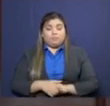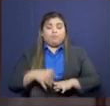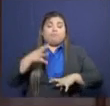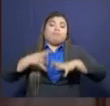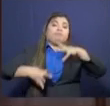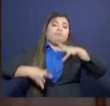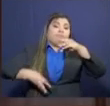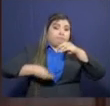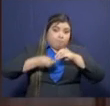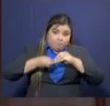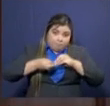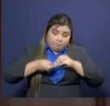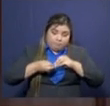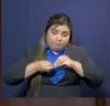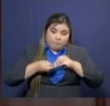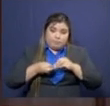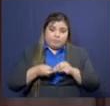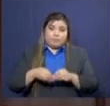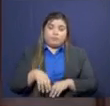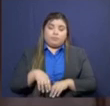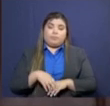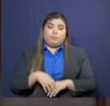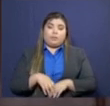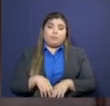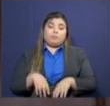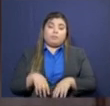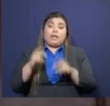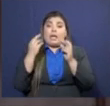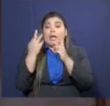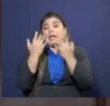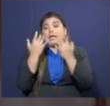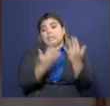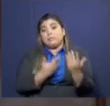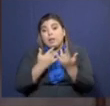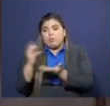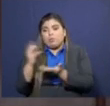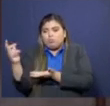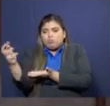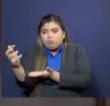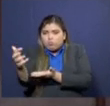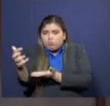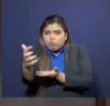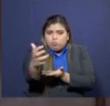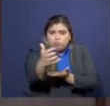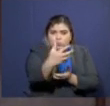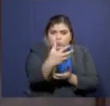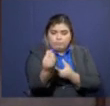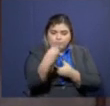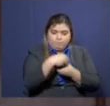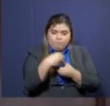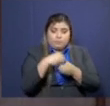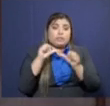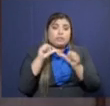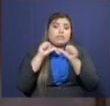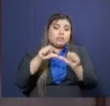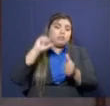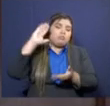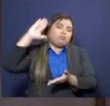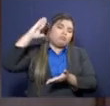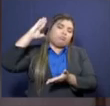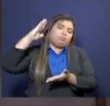Además, se espera que la recaudación de ingresos siga disminuyendo de